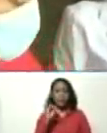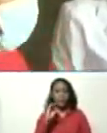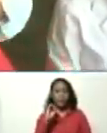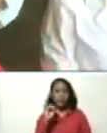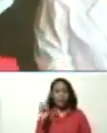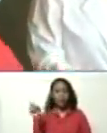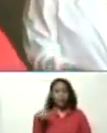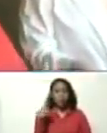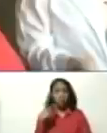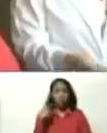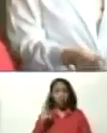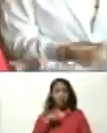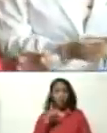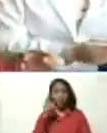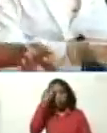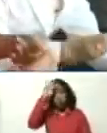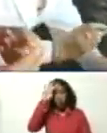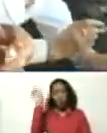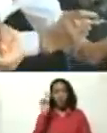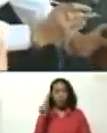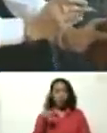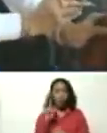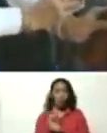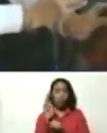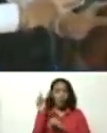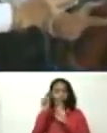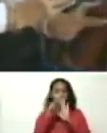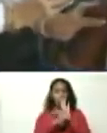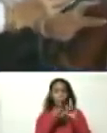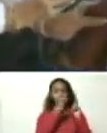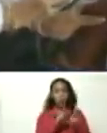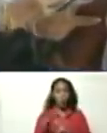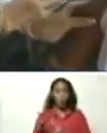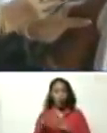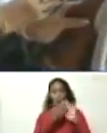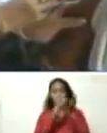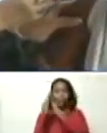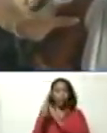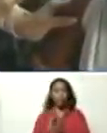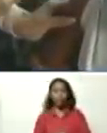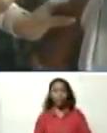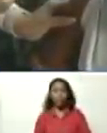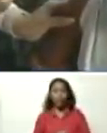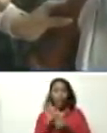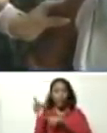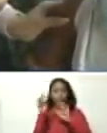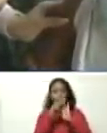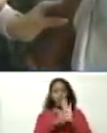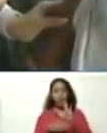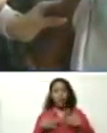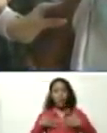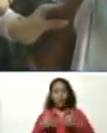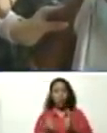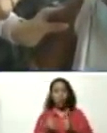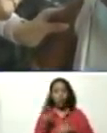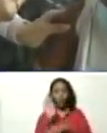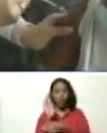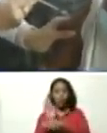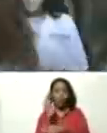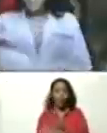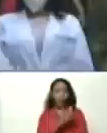lo tenemos Cuba y Venezuela. Este nivel de organización comunitaria, este nivel de salud